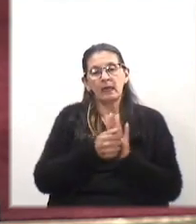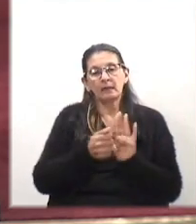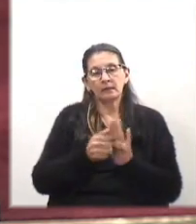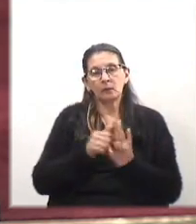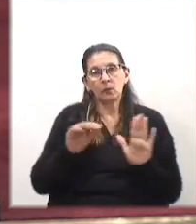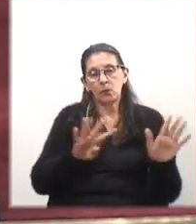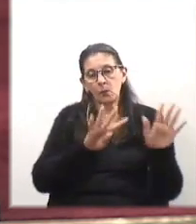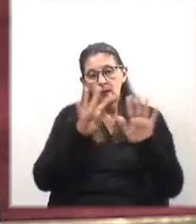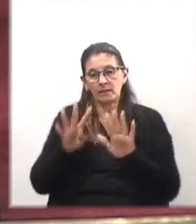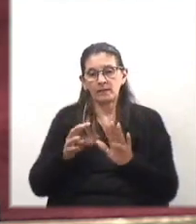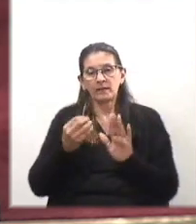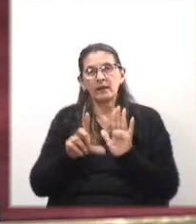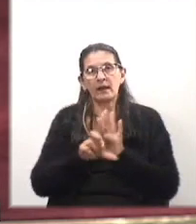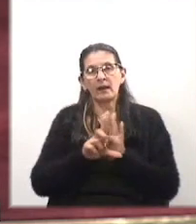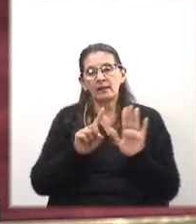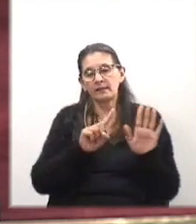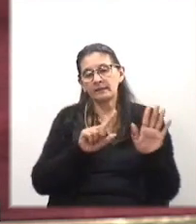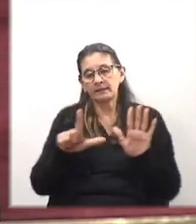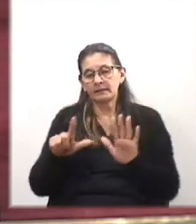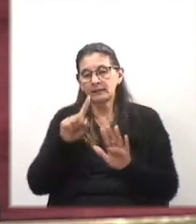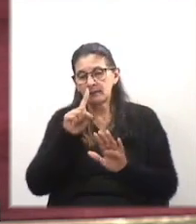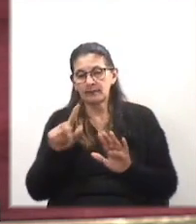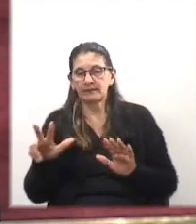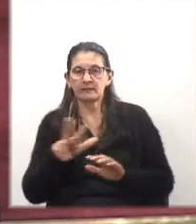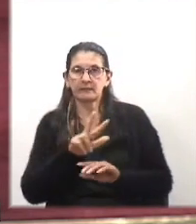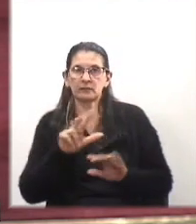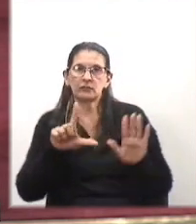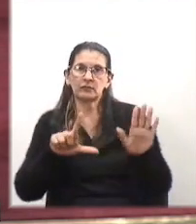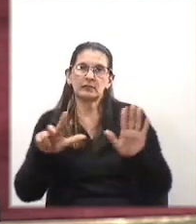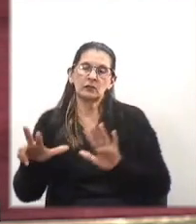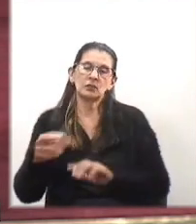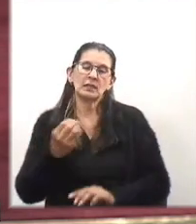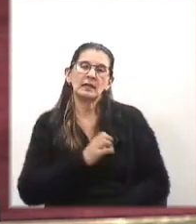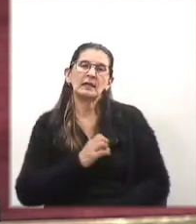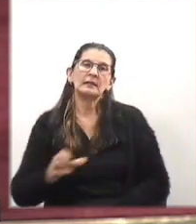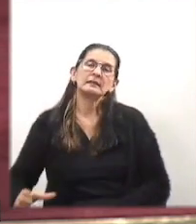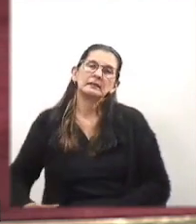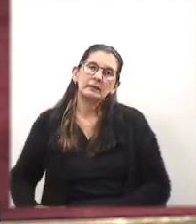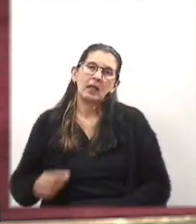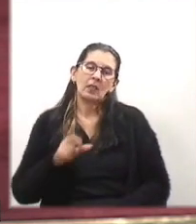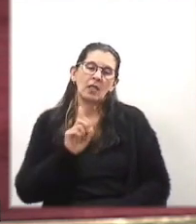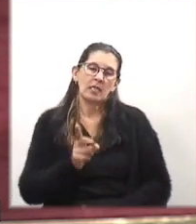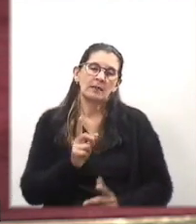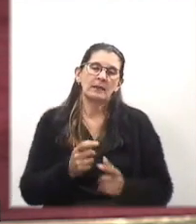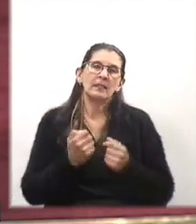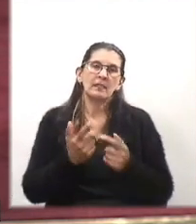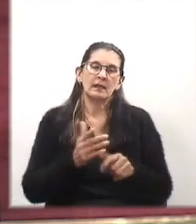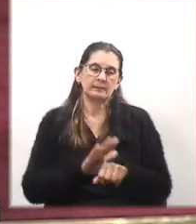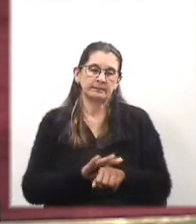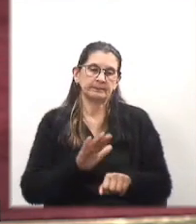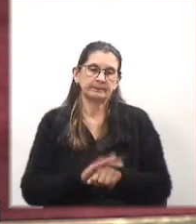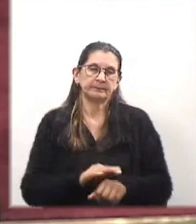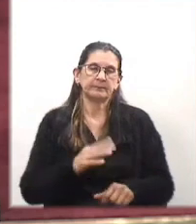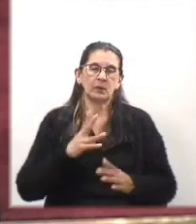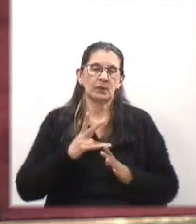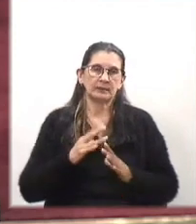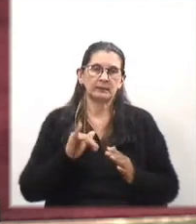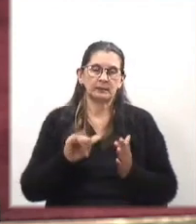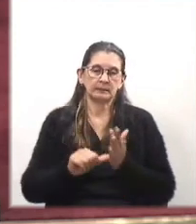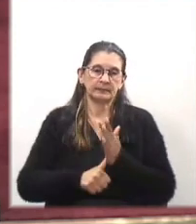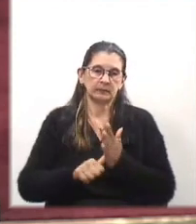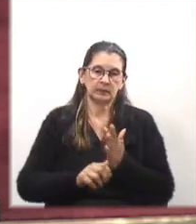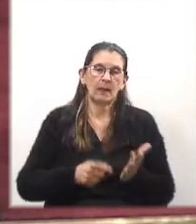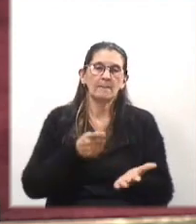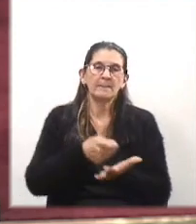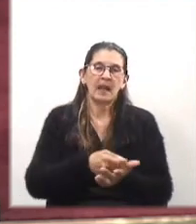9 de la Ley 17.738, es el Estado quien en última instancia deberá garantizar las jubilaciones y pensiones pagas